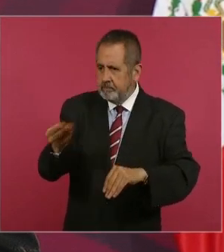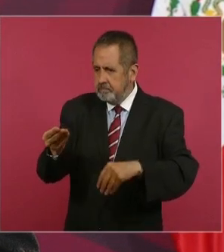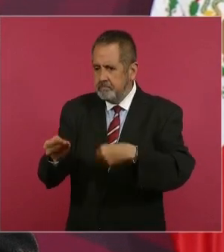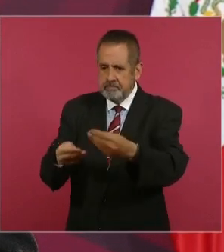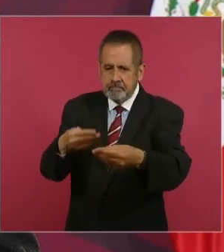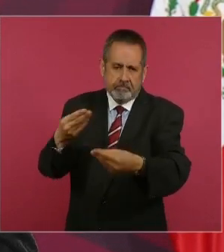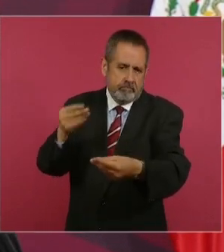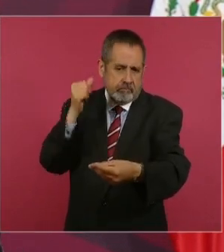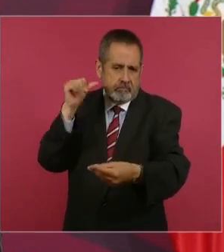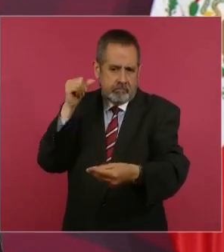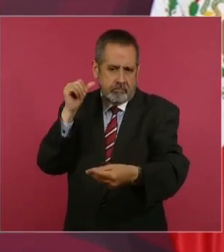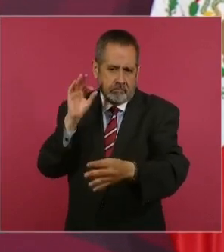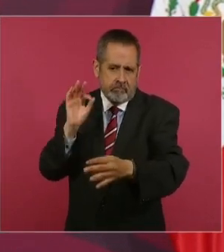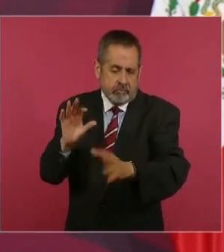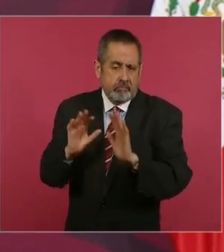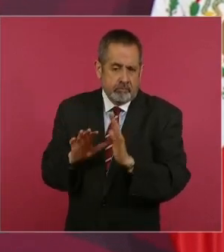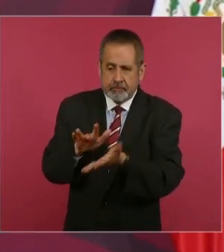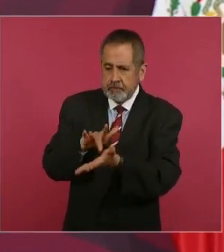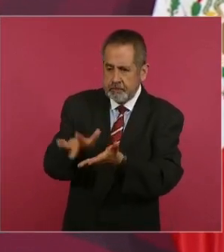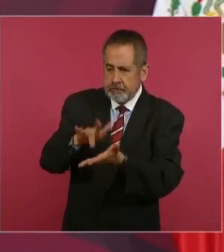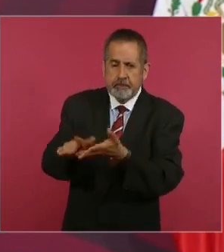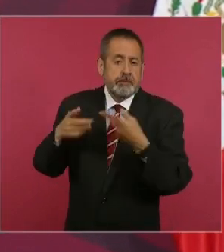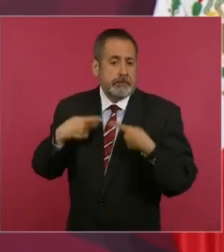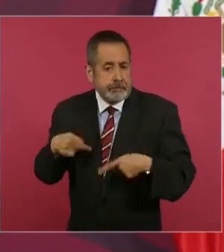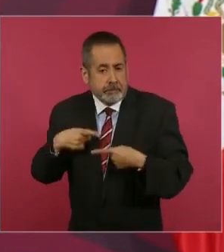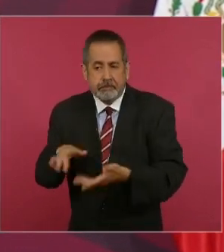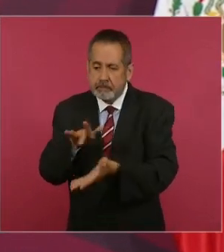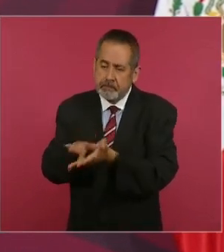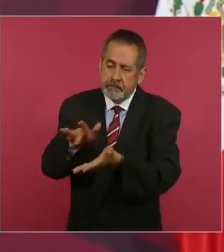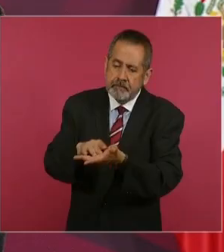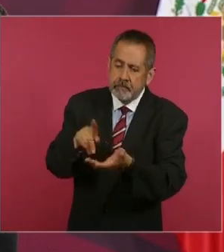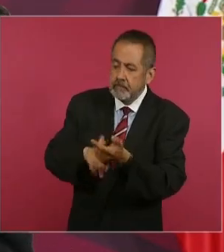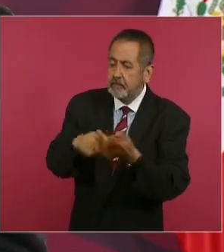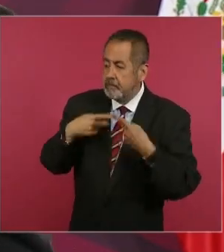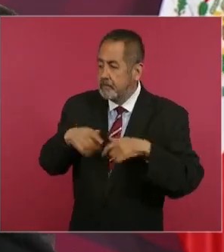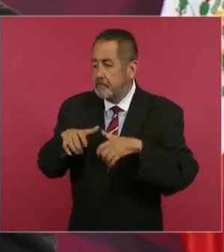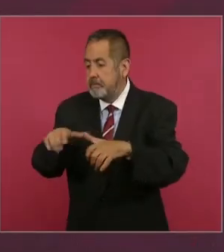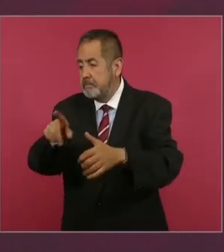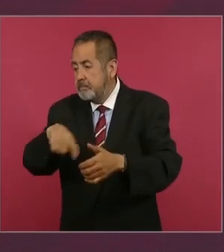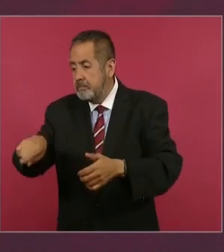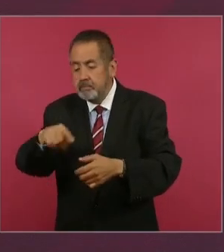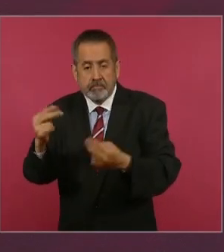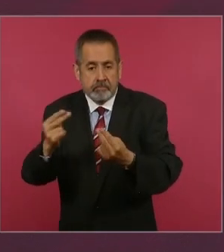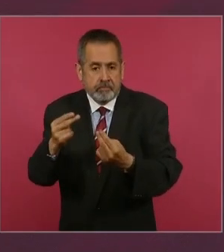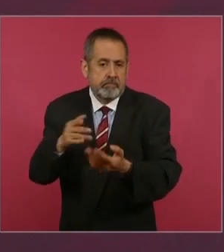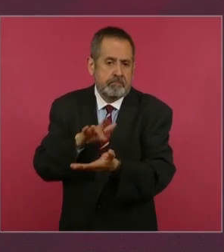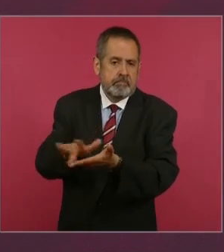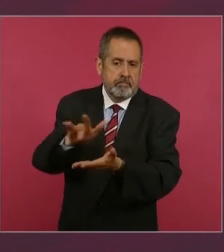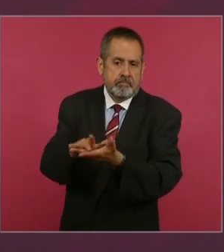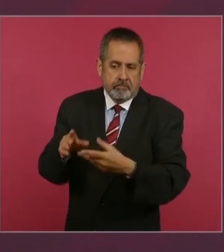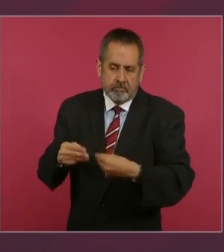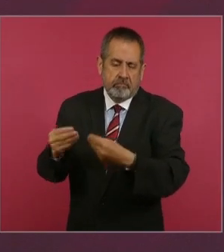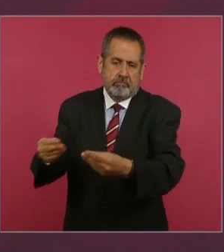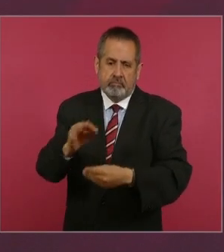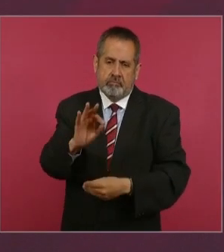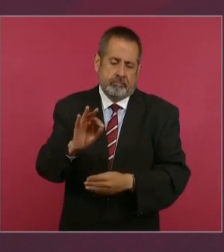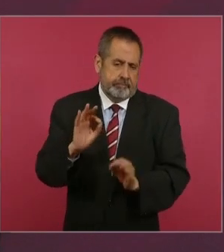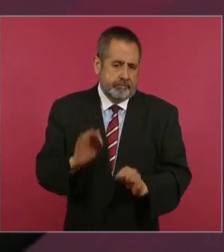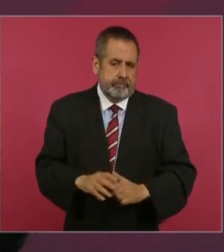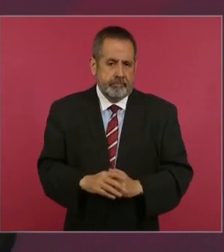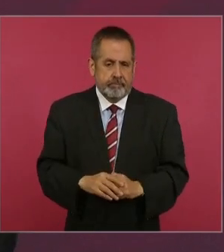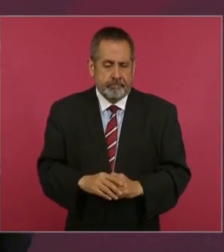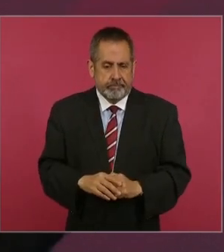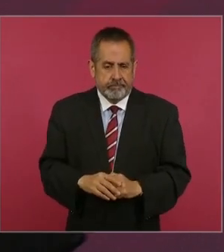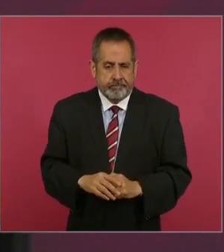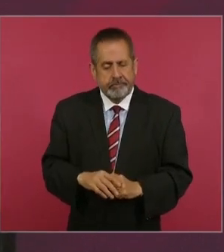aplicaran Para apoyar a la gente al pueblo que lo necesita y